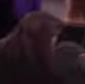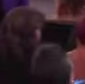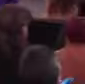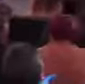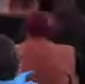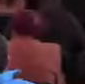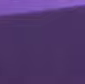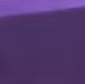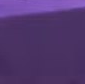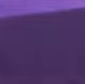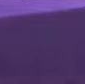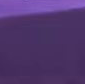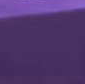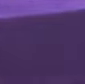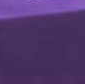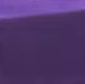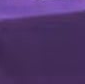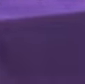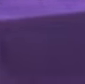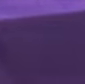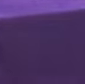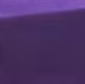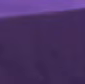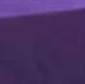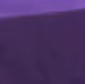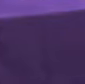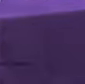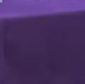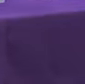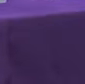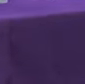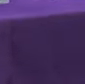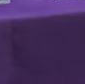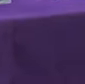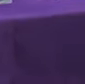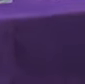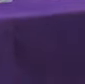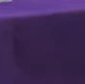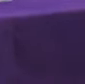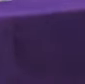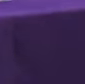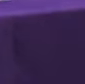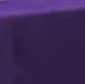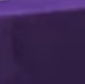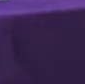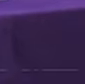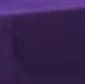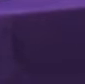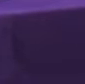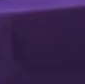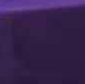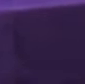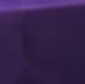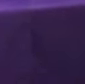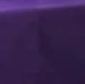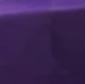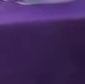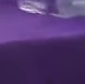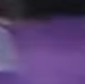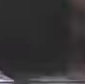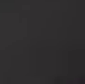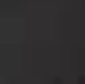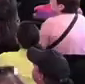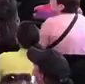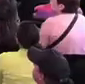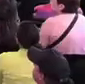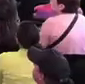También saludamos a las y los integrantes del Consejo de Seguridad Pública presente, a las y los integrantes del Consejo de